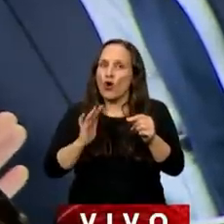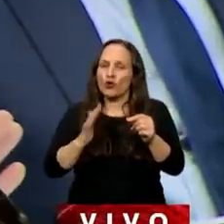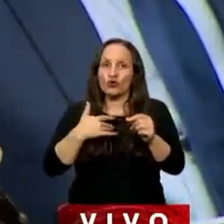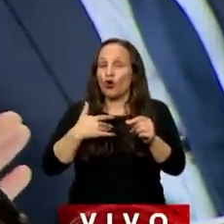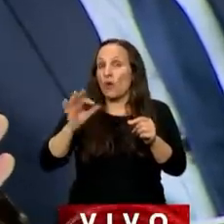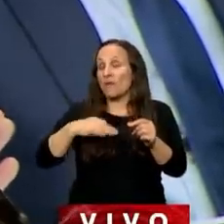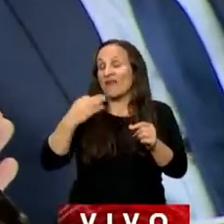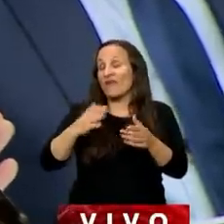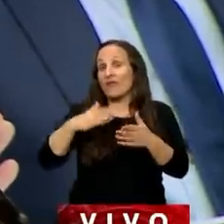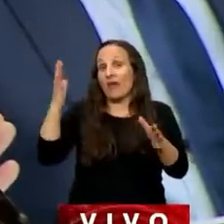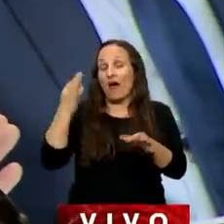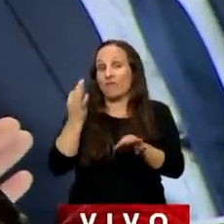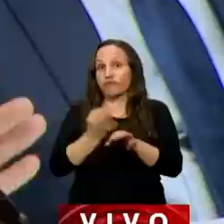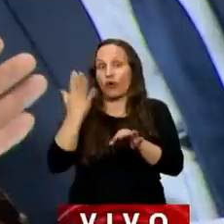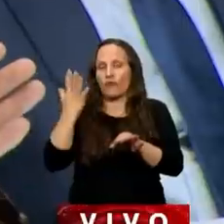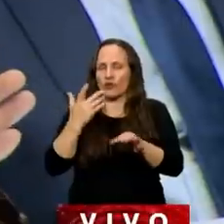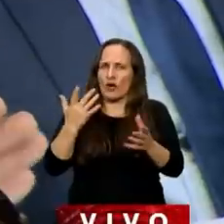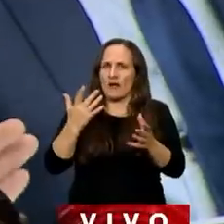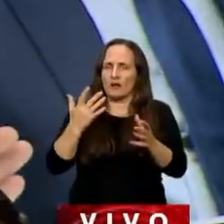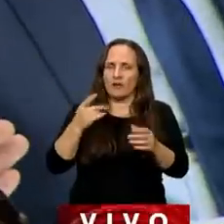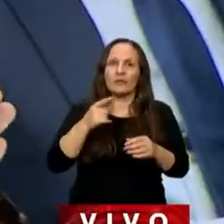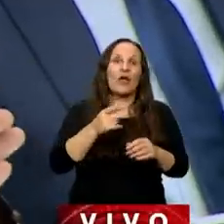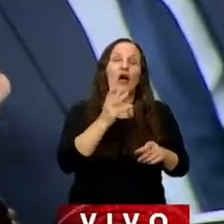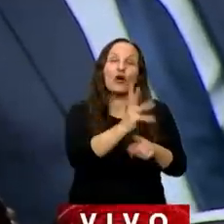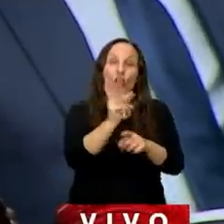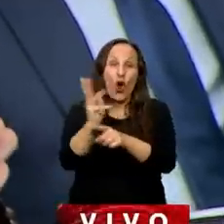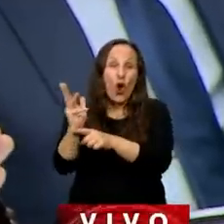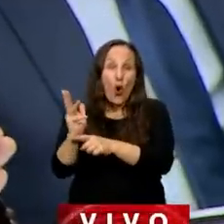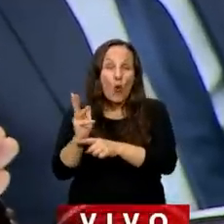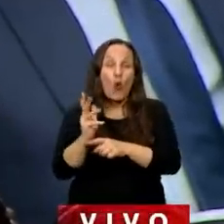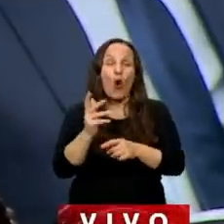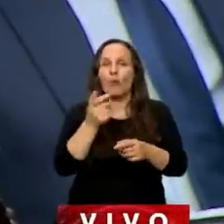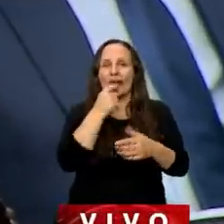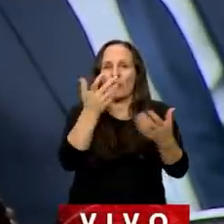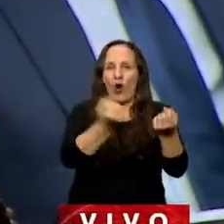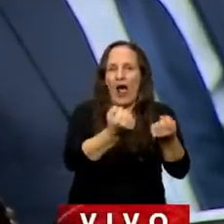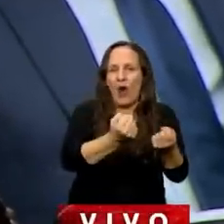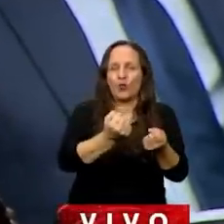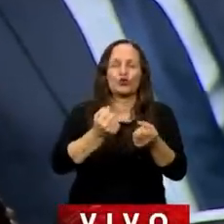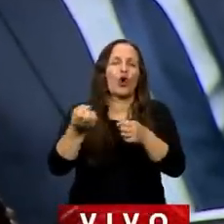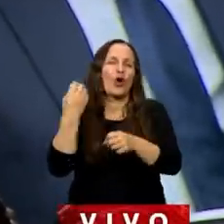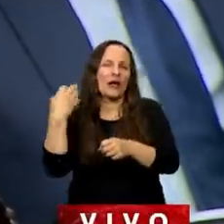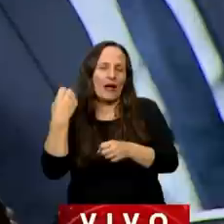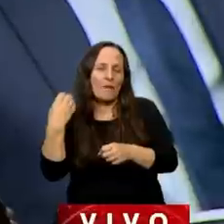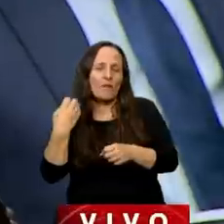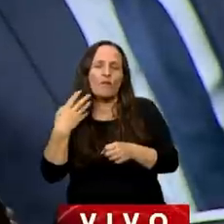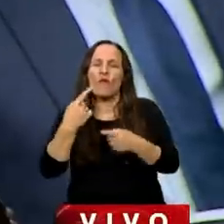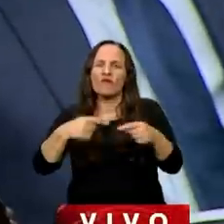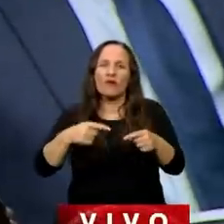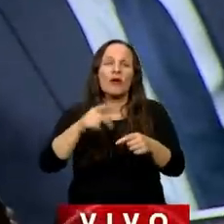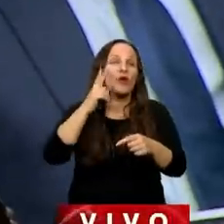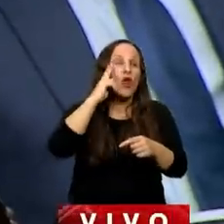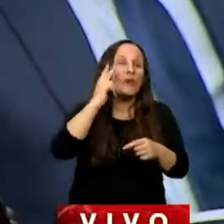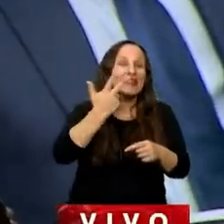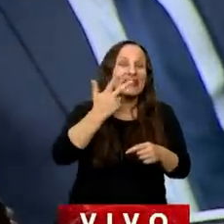mi desarrollo profesional. Para los robos de autos, camiones y camionetas, el